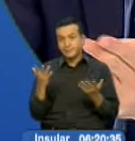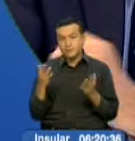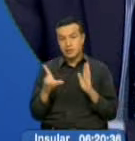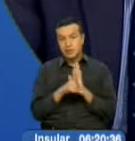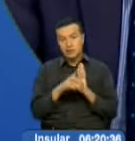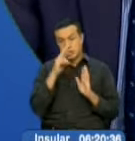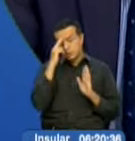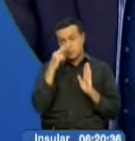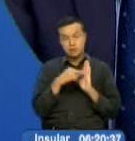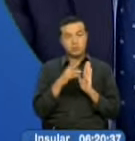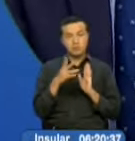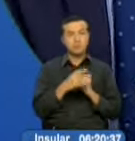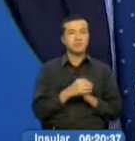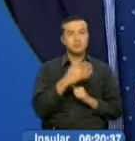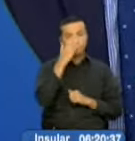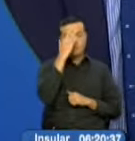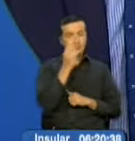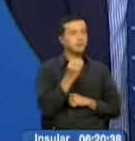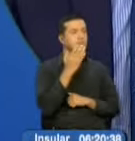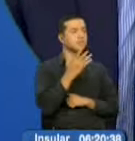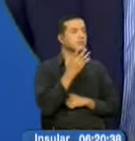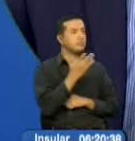la ley. Andrés Ortiz, buenos días, bienvenido.